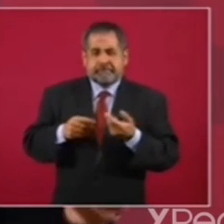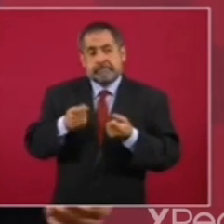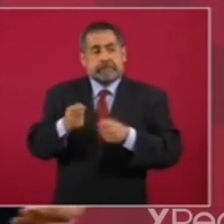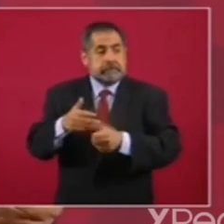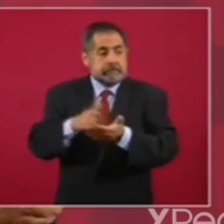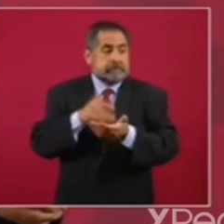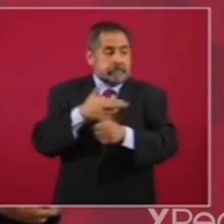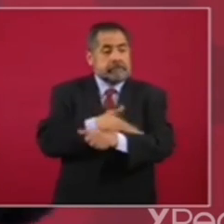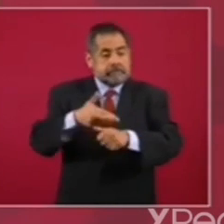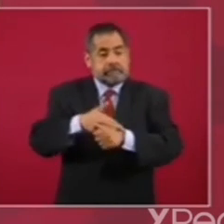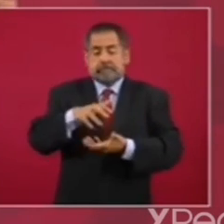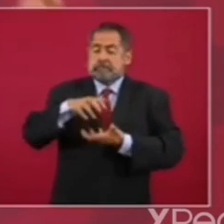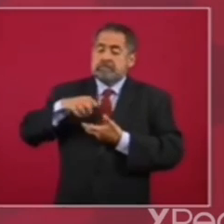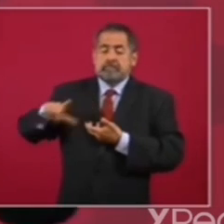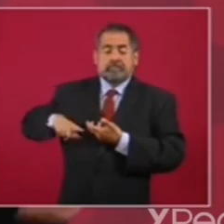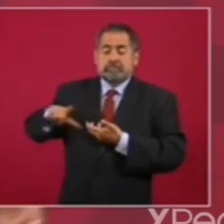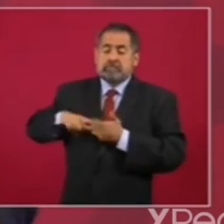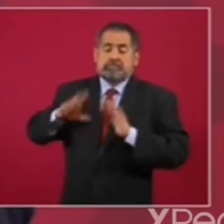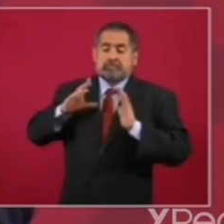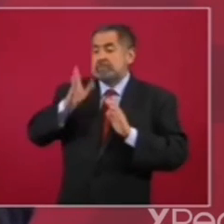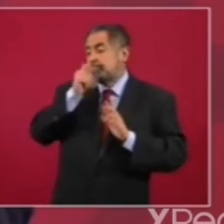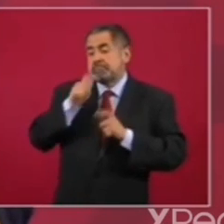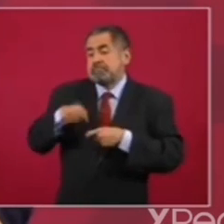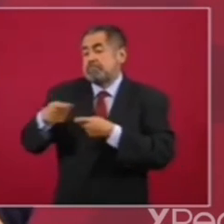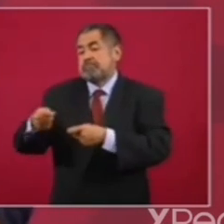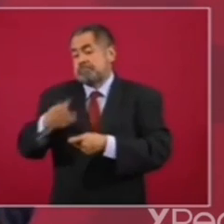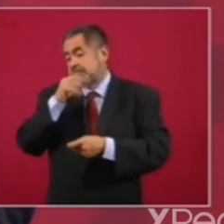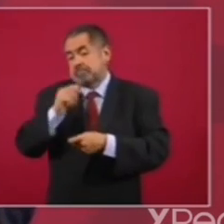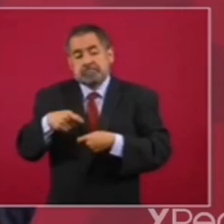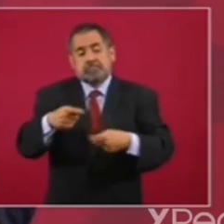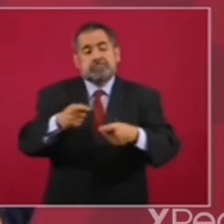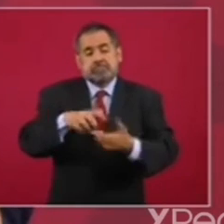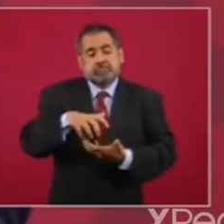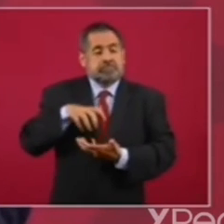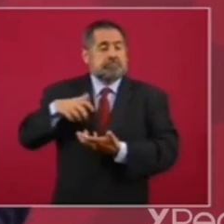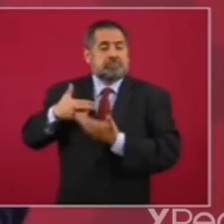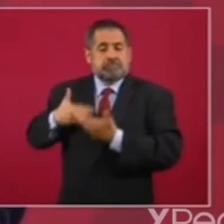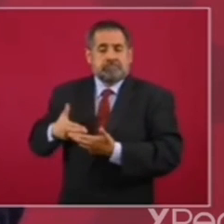burocratice todo y que no se le pueda transferir recursos a la gente.